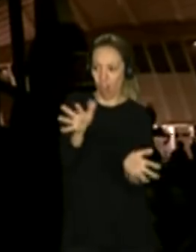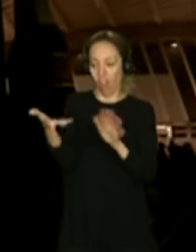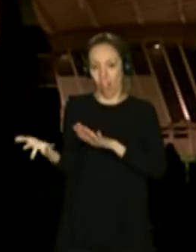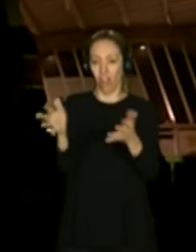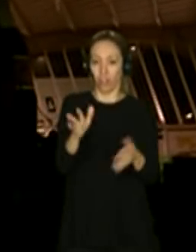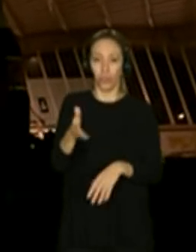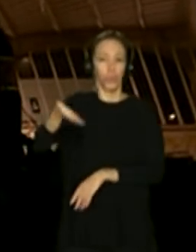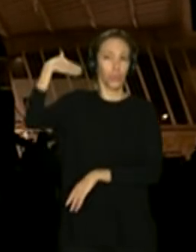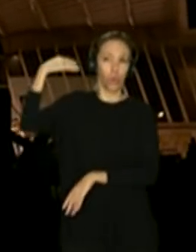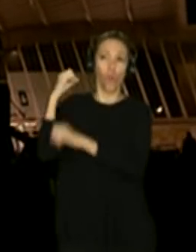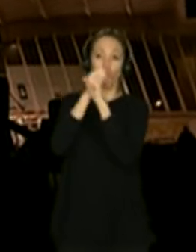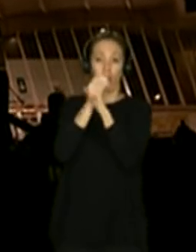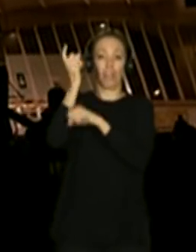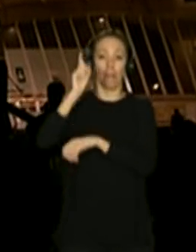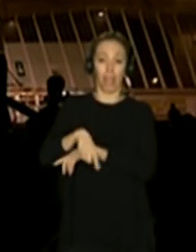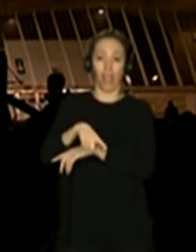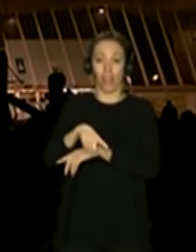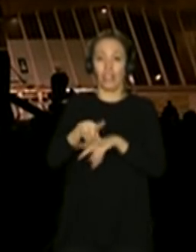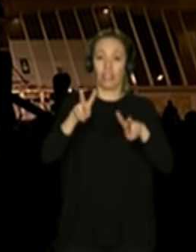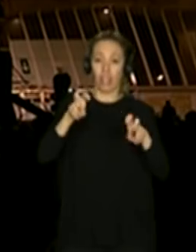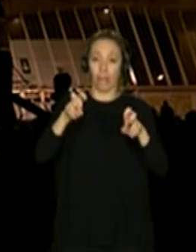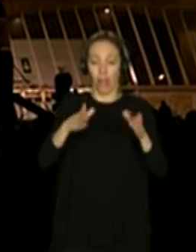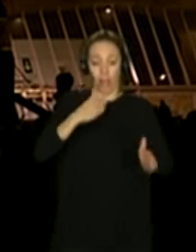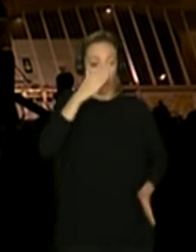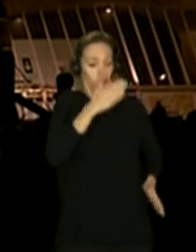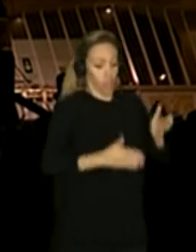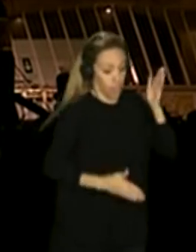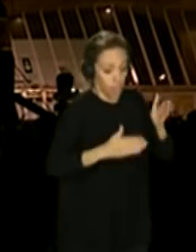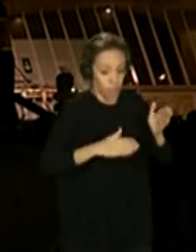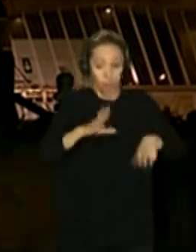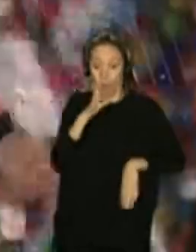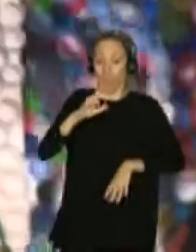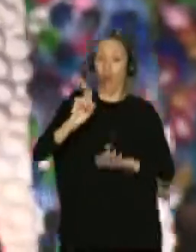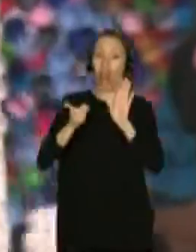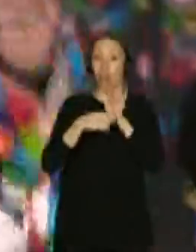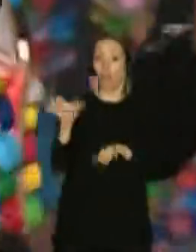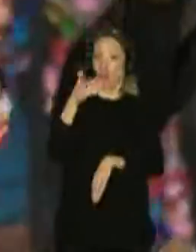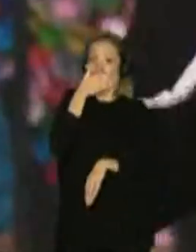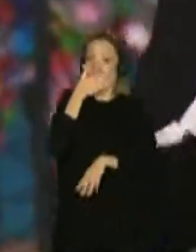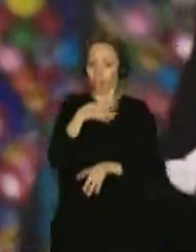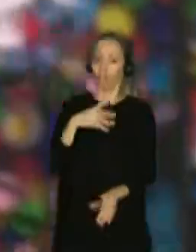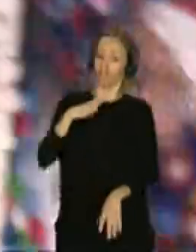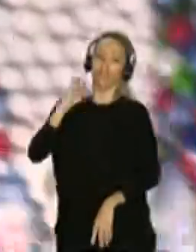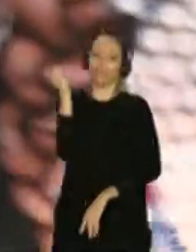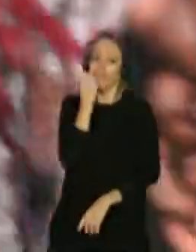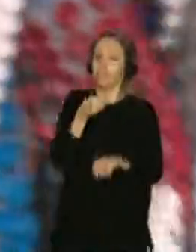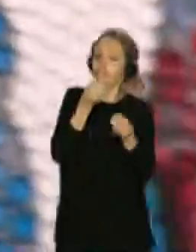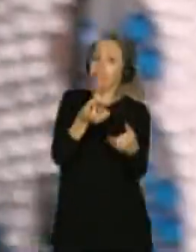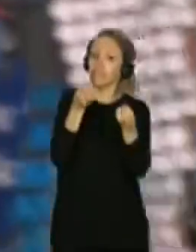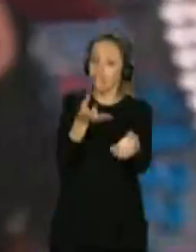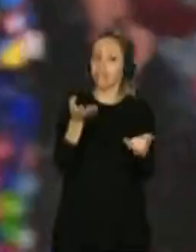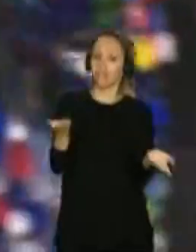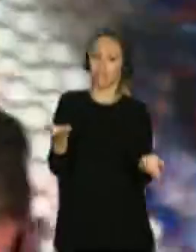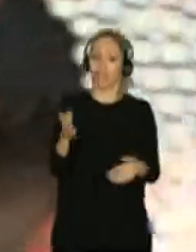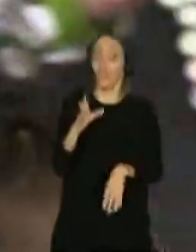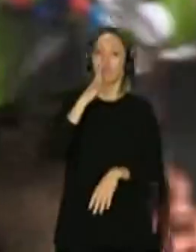sociedad. El robo cantaba contra una ley mordaza, reclamando tu derecho cuando ni en vigor estaba. Te canté con la pecera petrolera